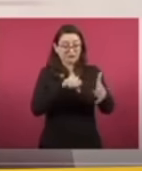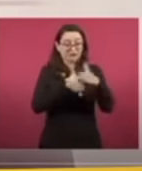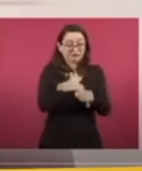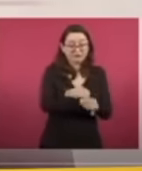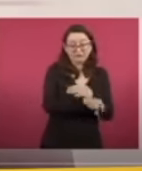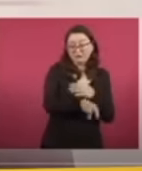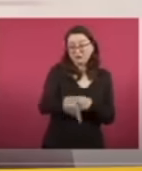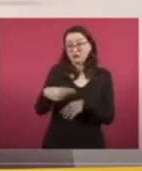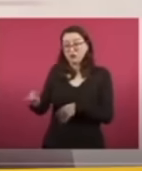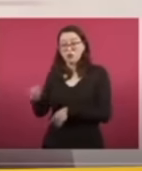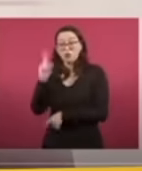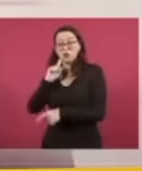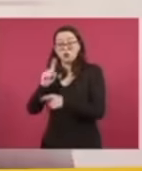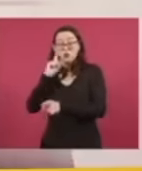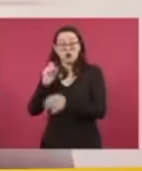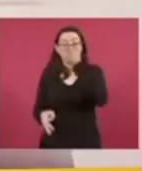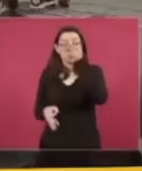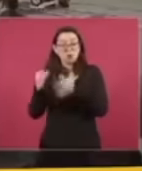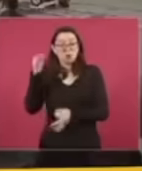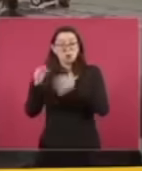juez,